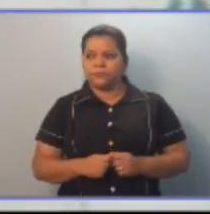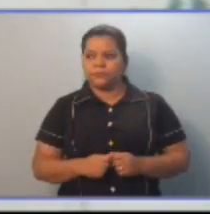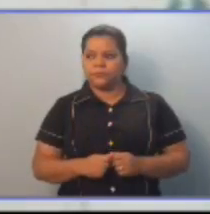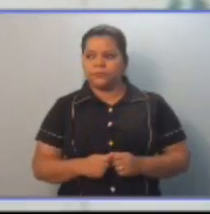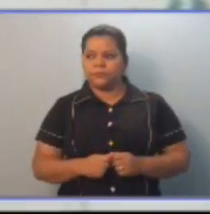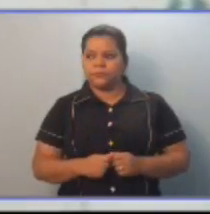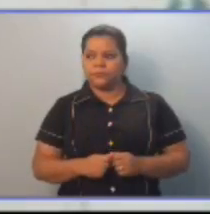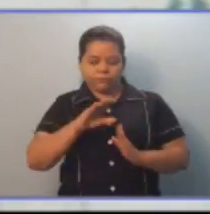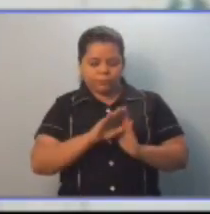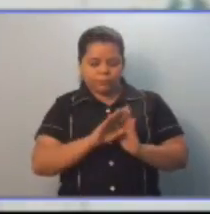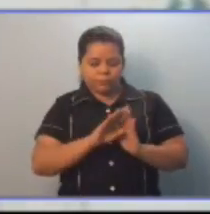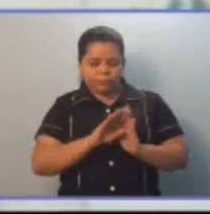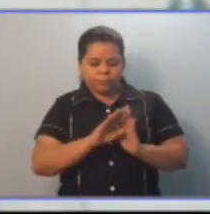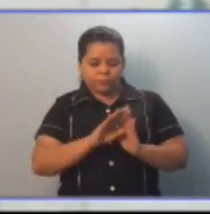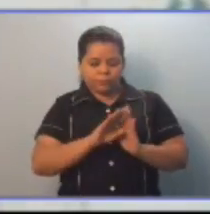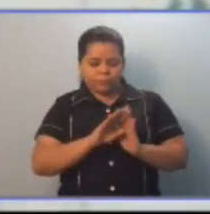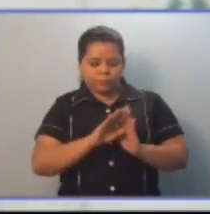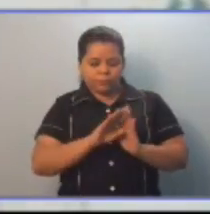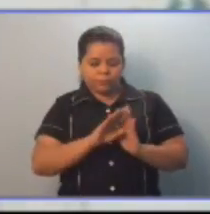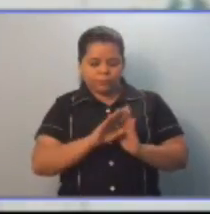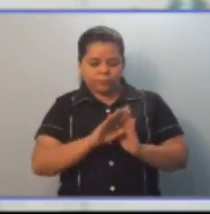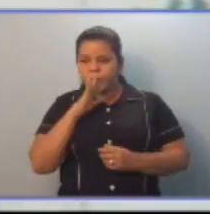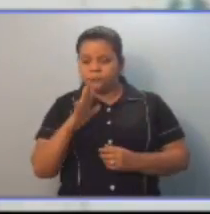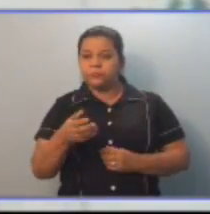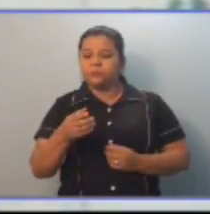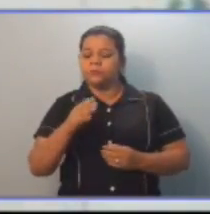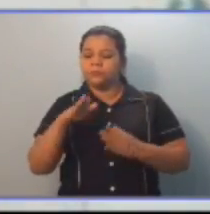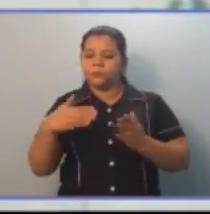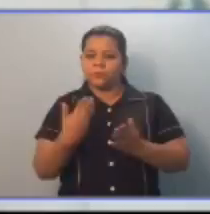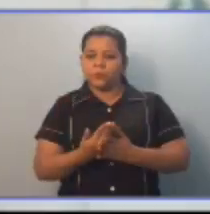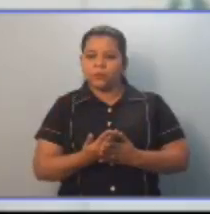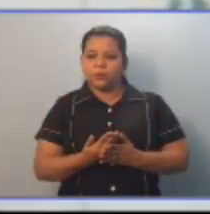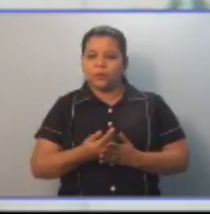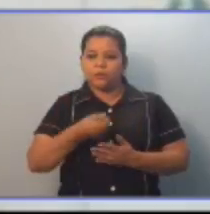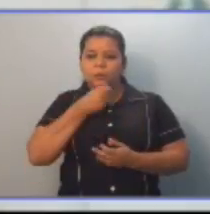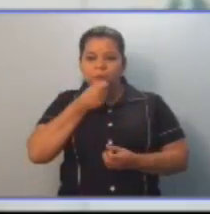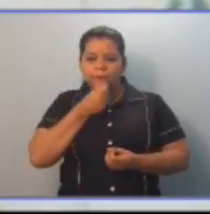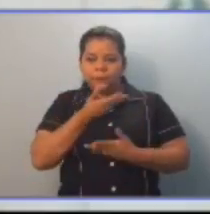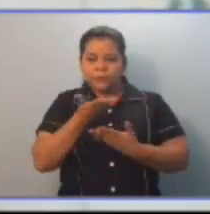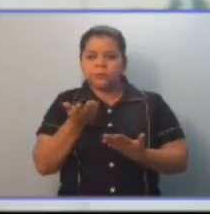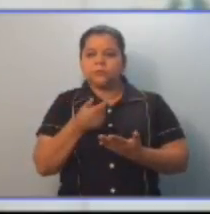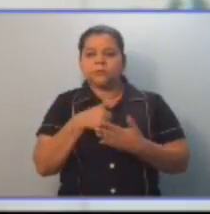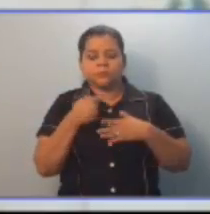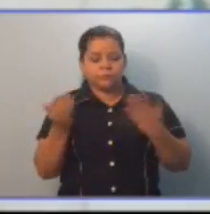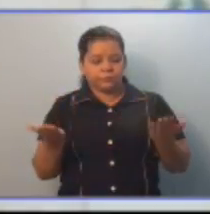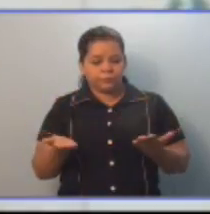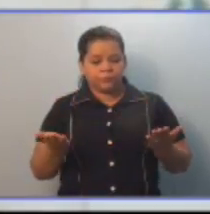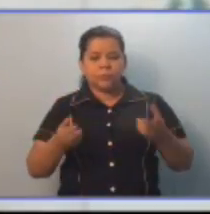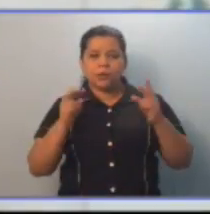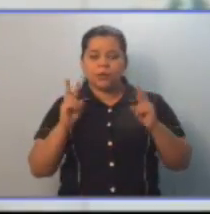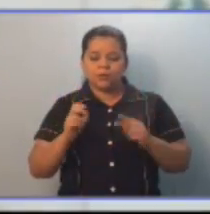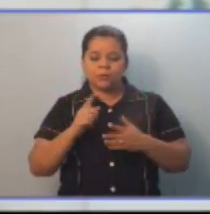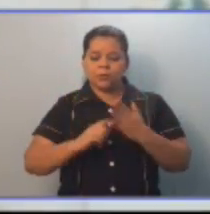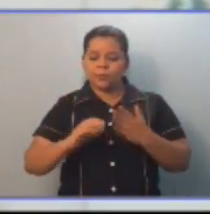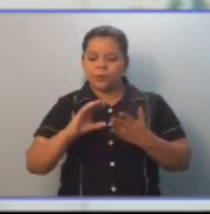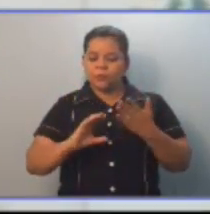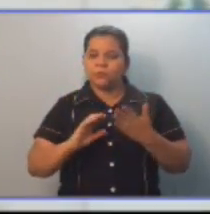currículum. Adicionado a esto, quisiera mencionar también las publicaciones que he podido realizar en materia